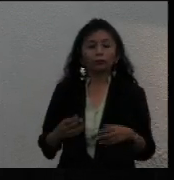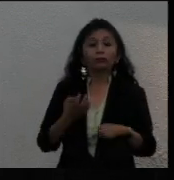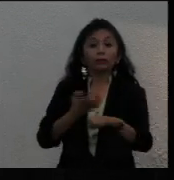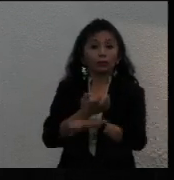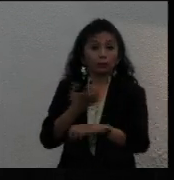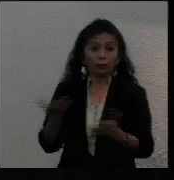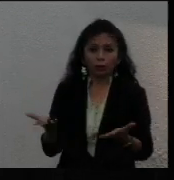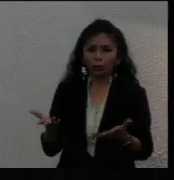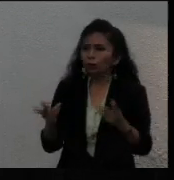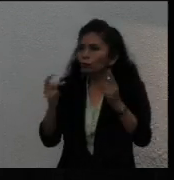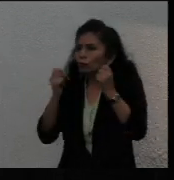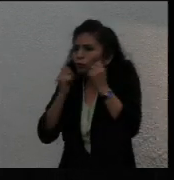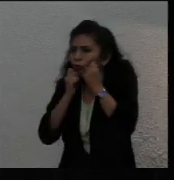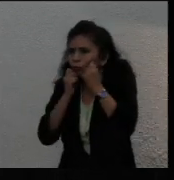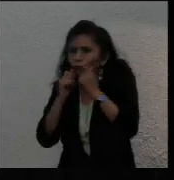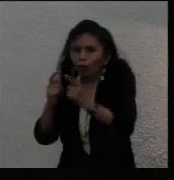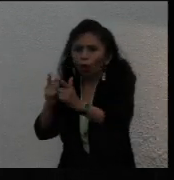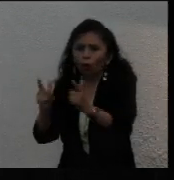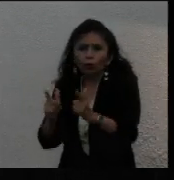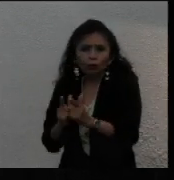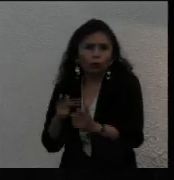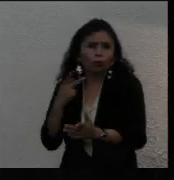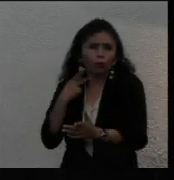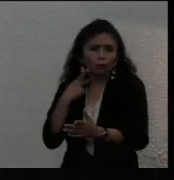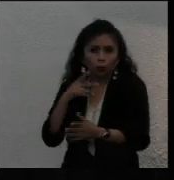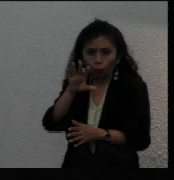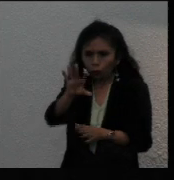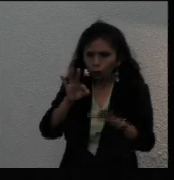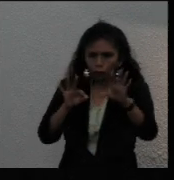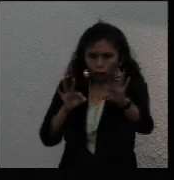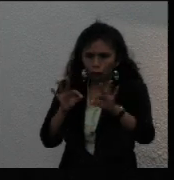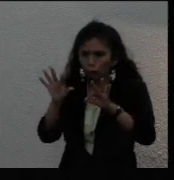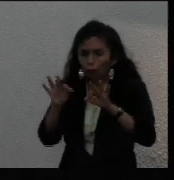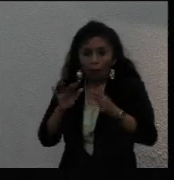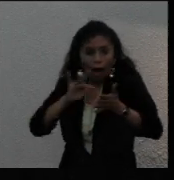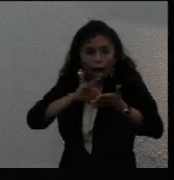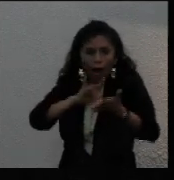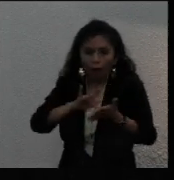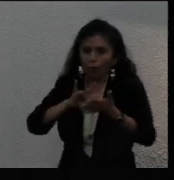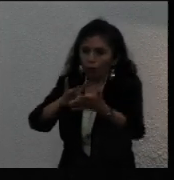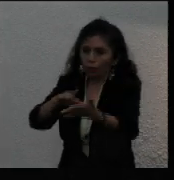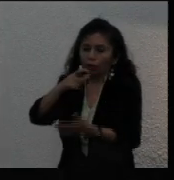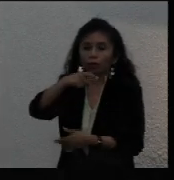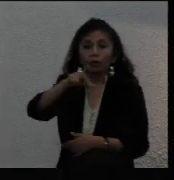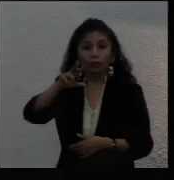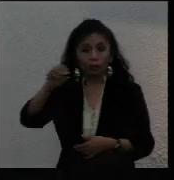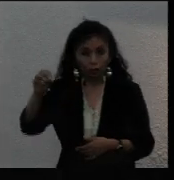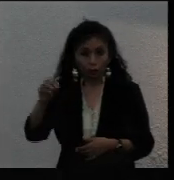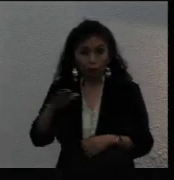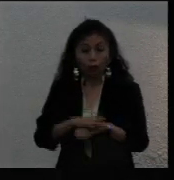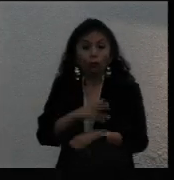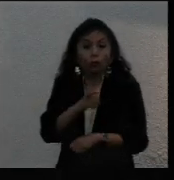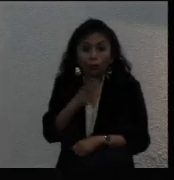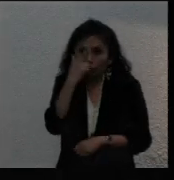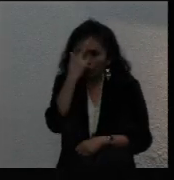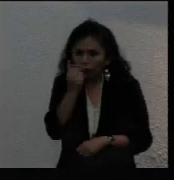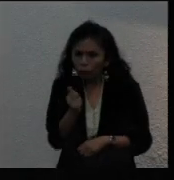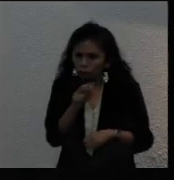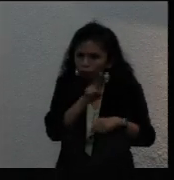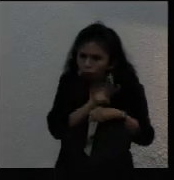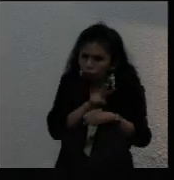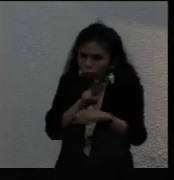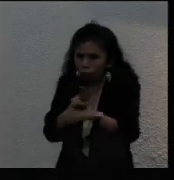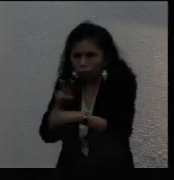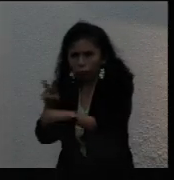sin distinción de partidos. Fuimos electos para servir a los ciudadanos quintanarroenses. Es por esa razón que seremos vigilantes del